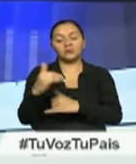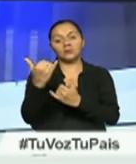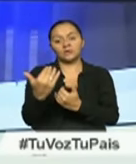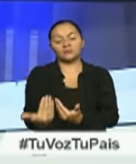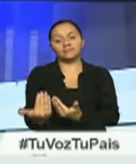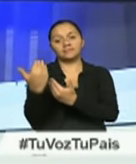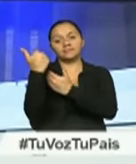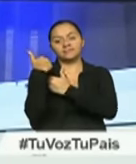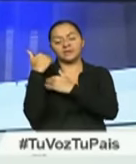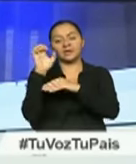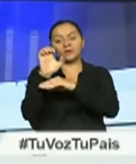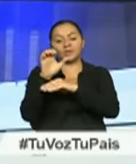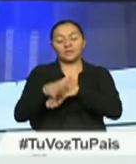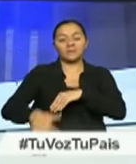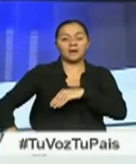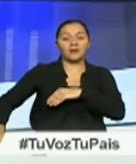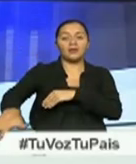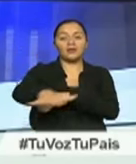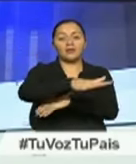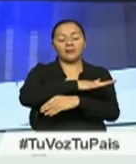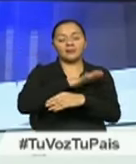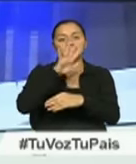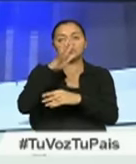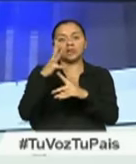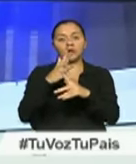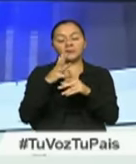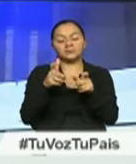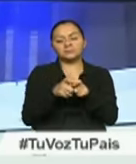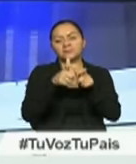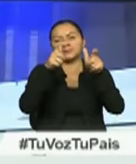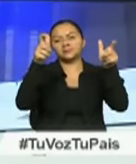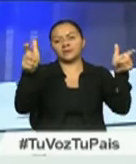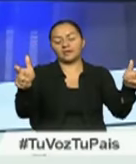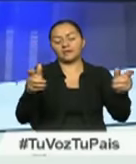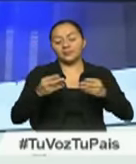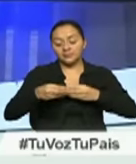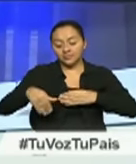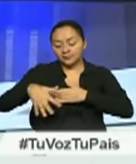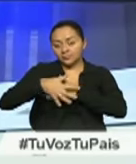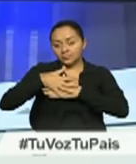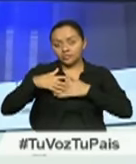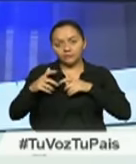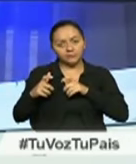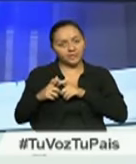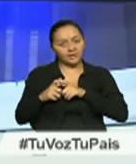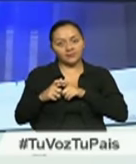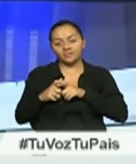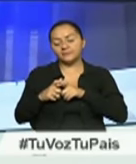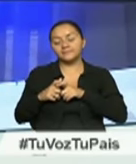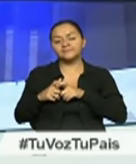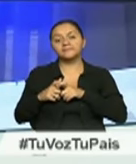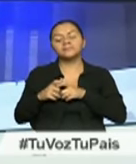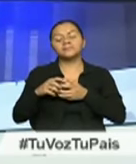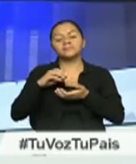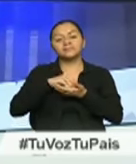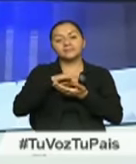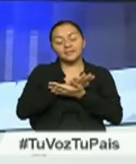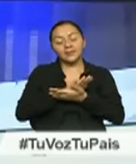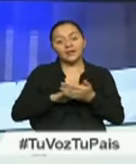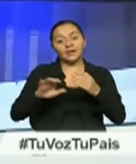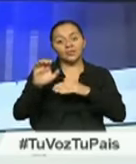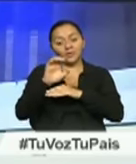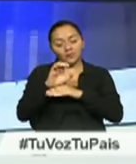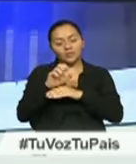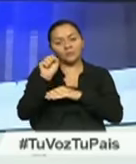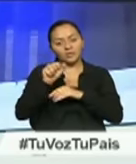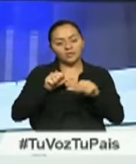con un territorio marítimo que es 5.3 veces más extenso que su territorio continental. Este hecho permitirá que el país